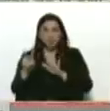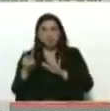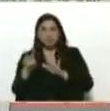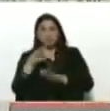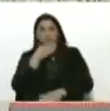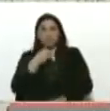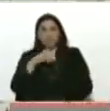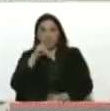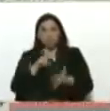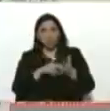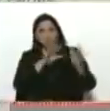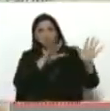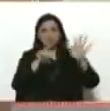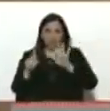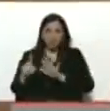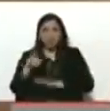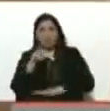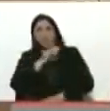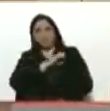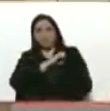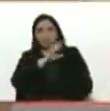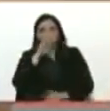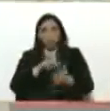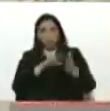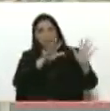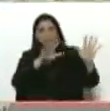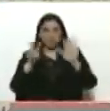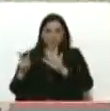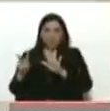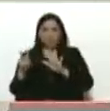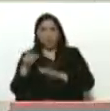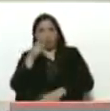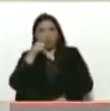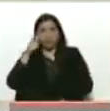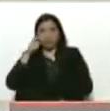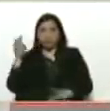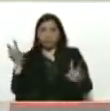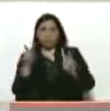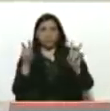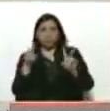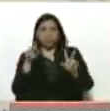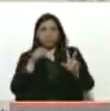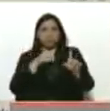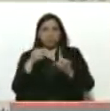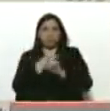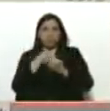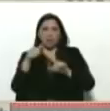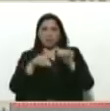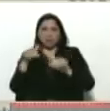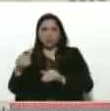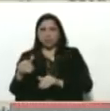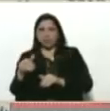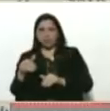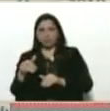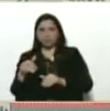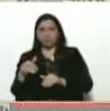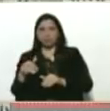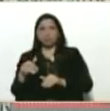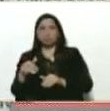16, enero del 2017. Operación Victoria. Sabotaje electoral, Teatro Operaciones, en el